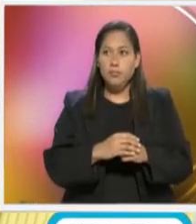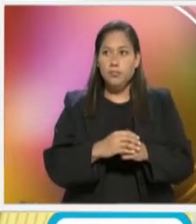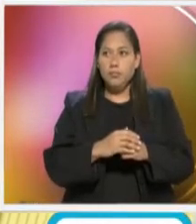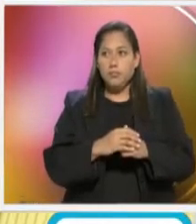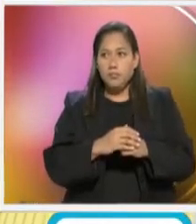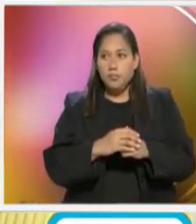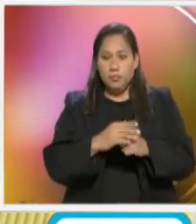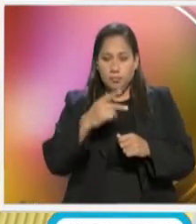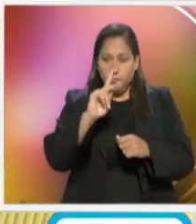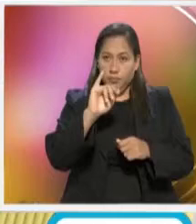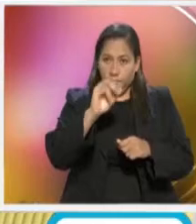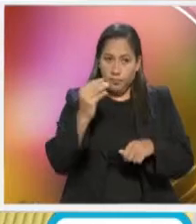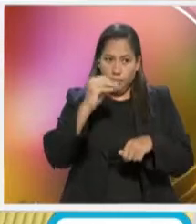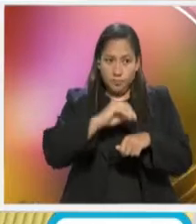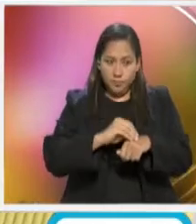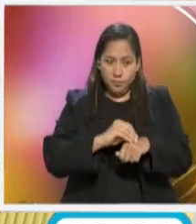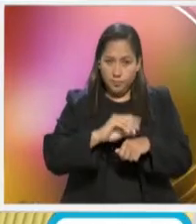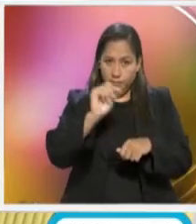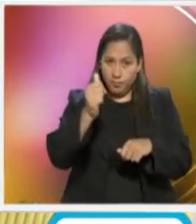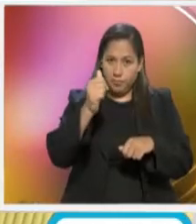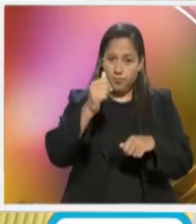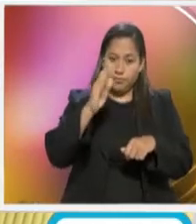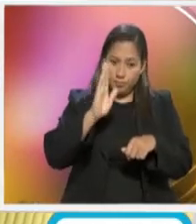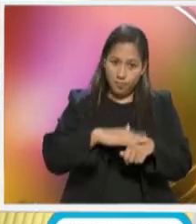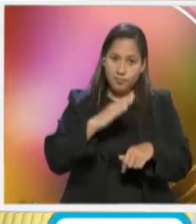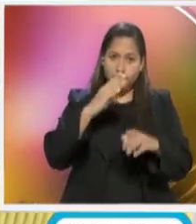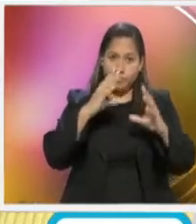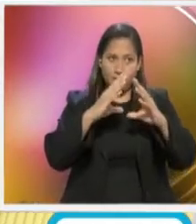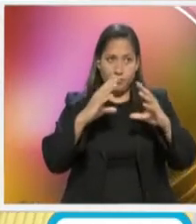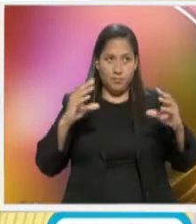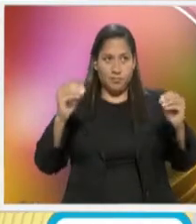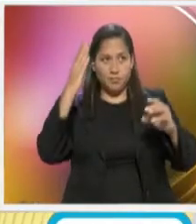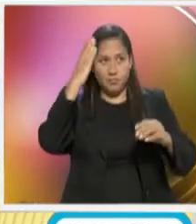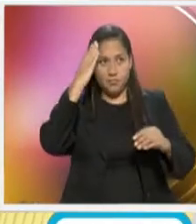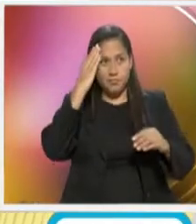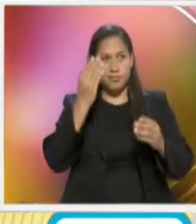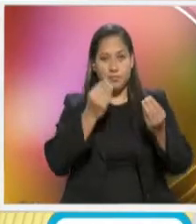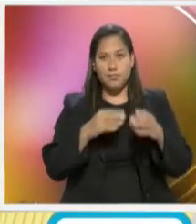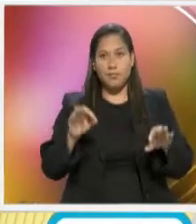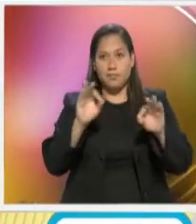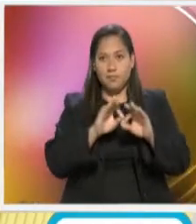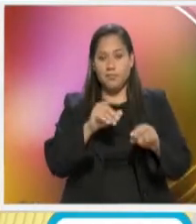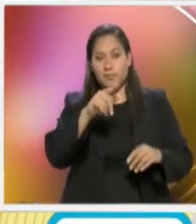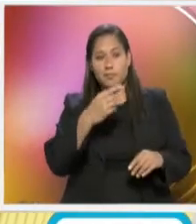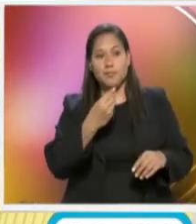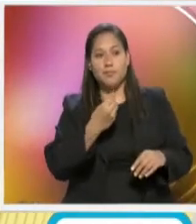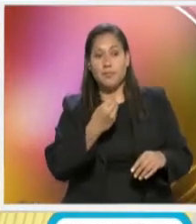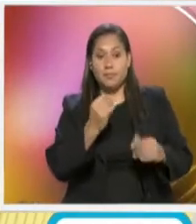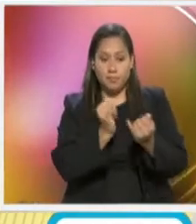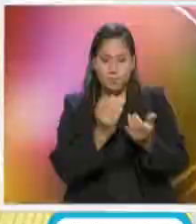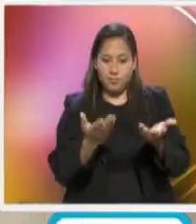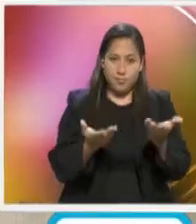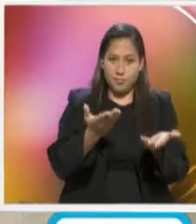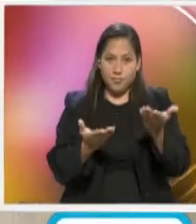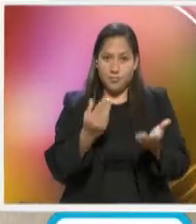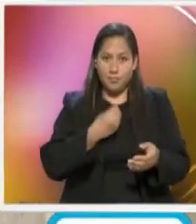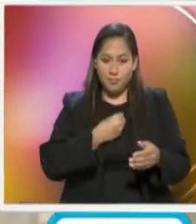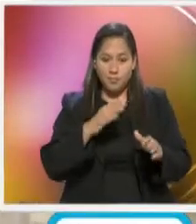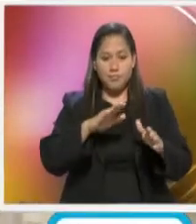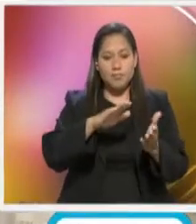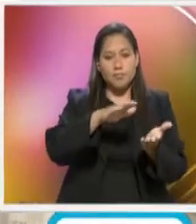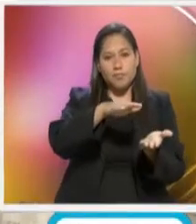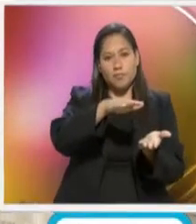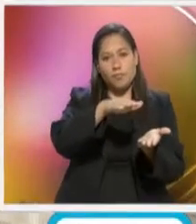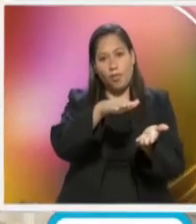Muy Vamos bien. a ponerle otro piso. Ya. Sí, pongan los pisos que quieran, los que aguanten también, porque si no, luego va siendo muy alta y ya se nos va a ir